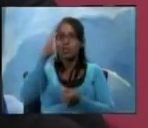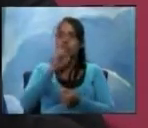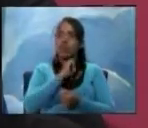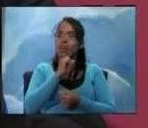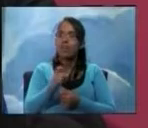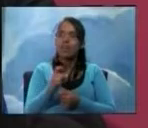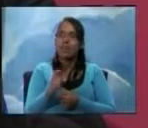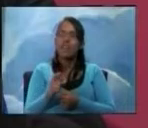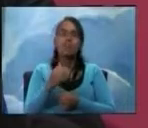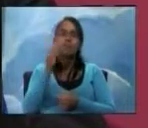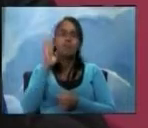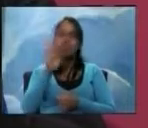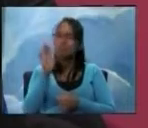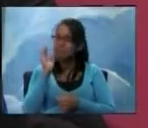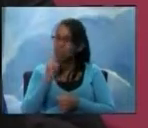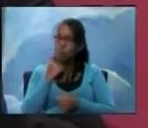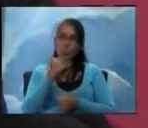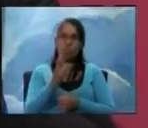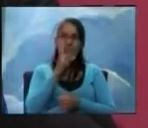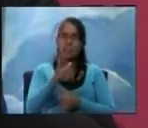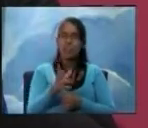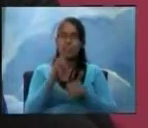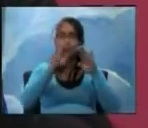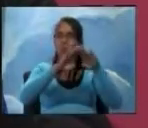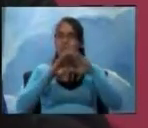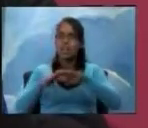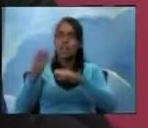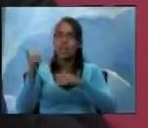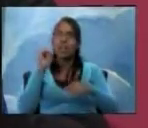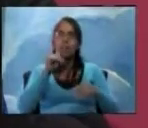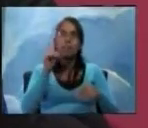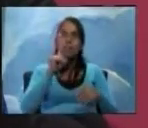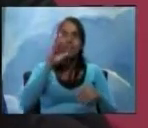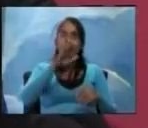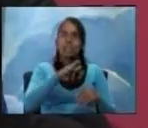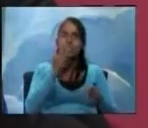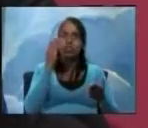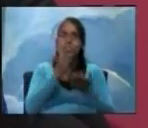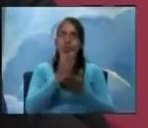es feo en un creyente, en un ministro, que las mentiras estén